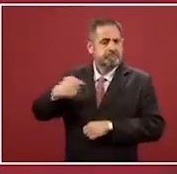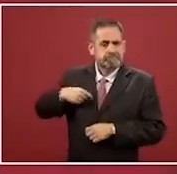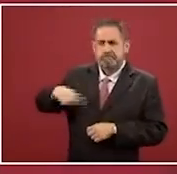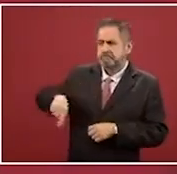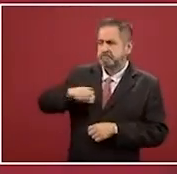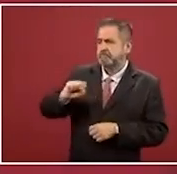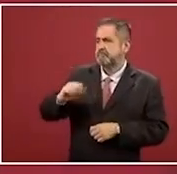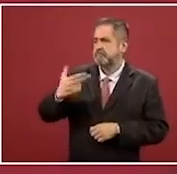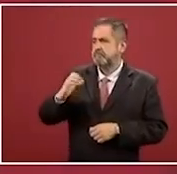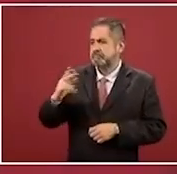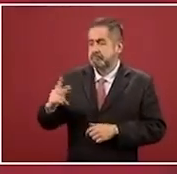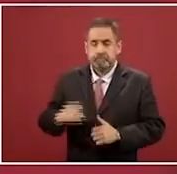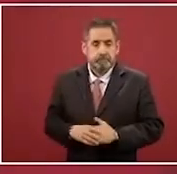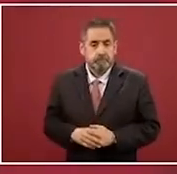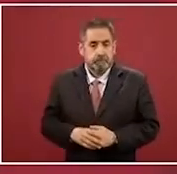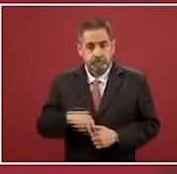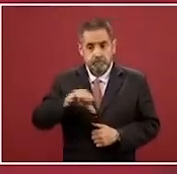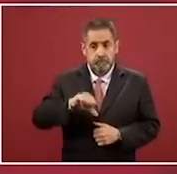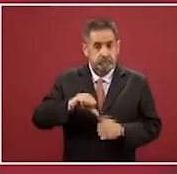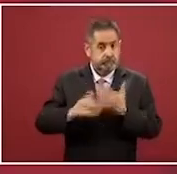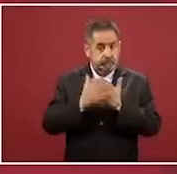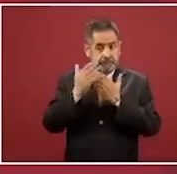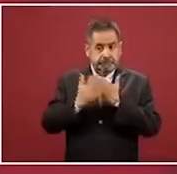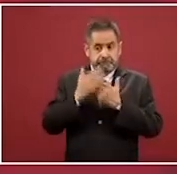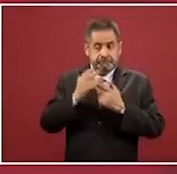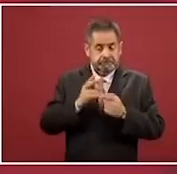tratamos en la mañana lo de